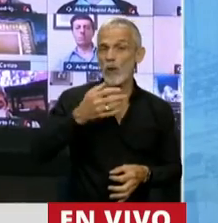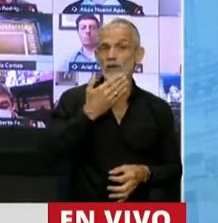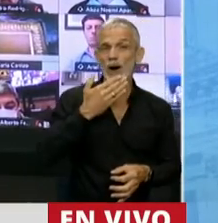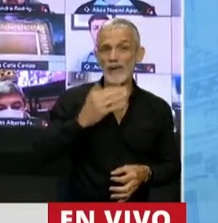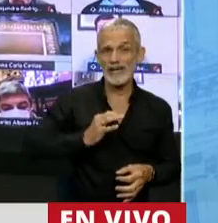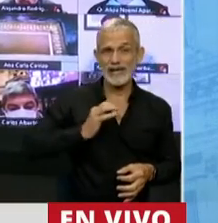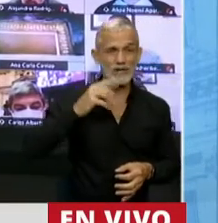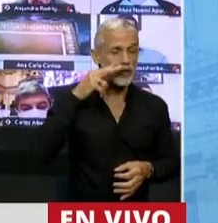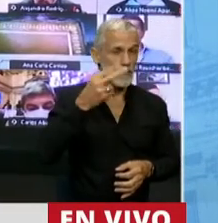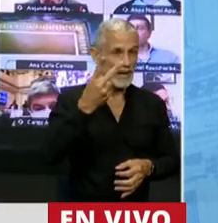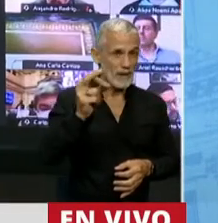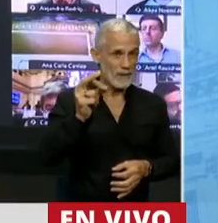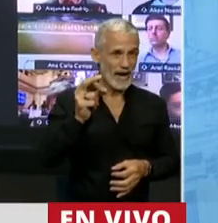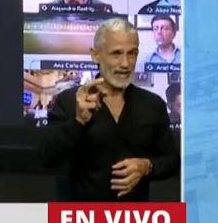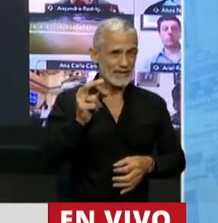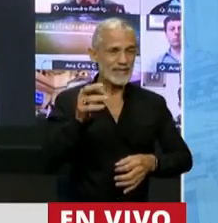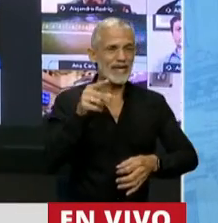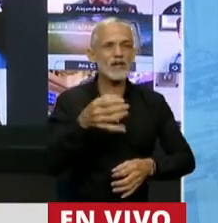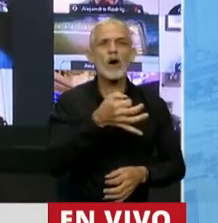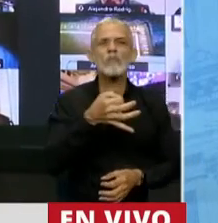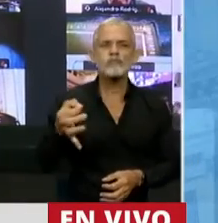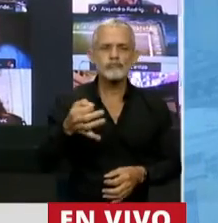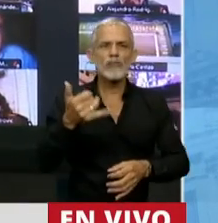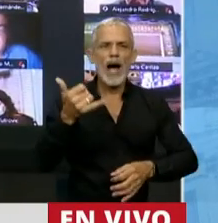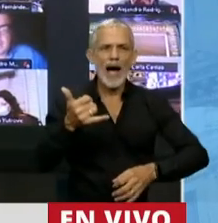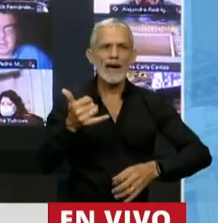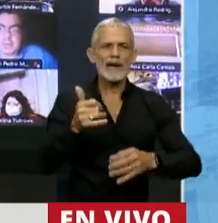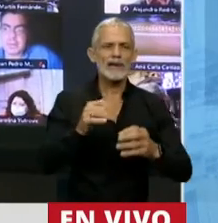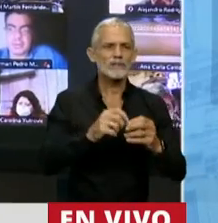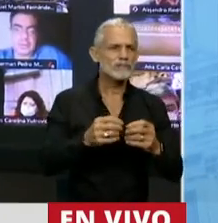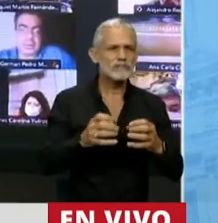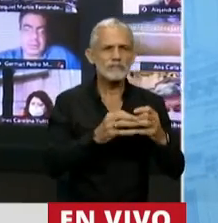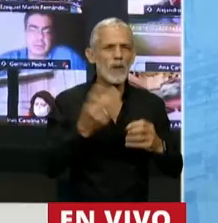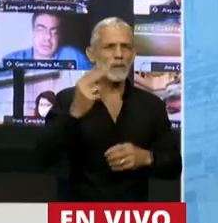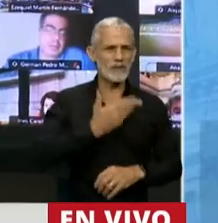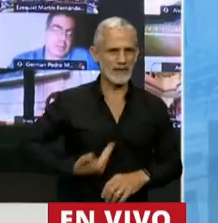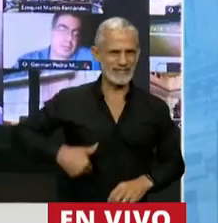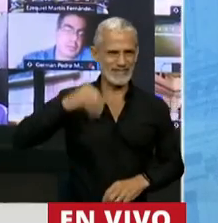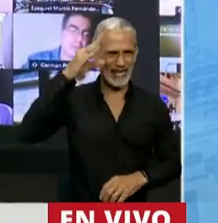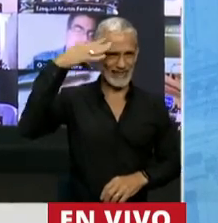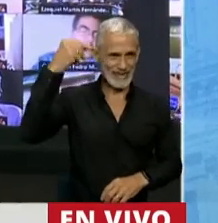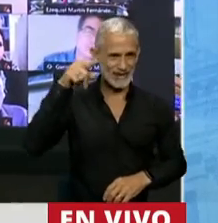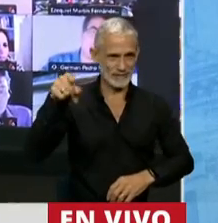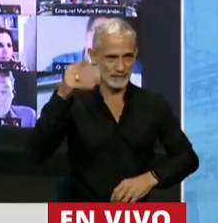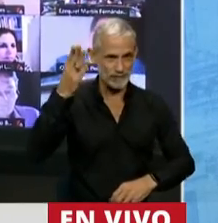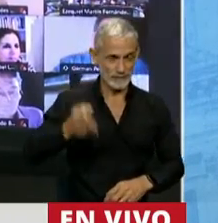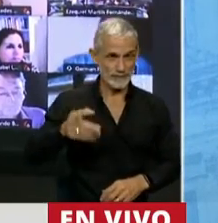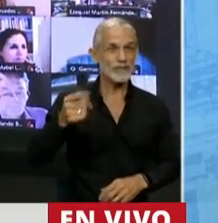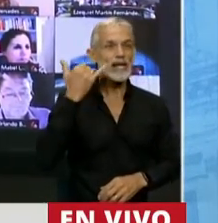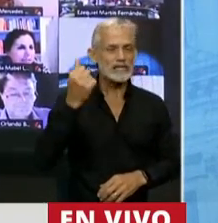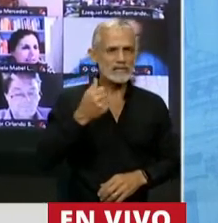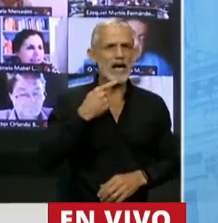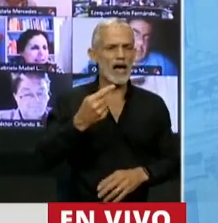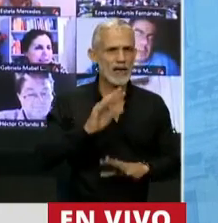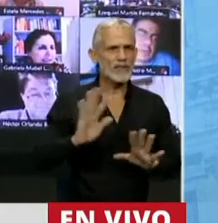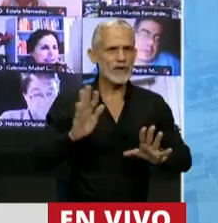de 2020, en la acción de certeza que fuera impulsada por la vicepresidenta Cristina Fernández de Kirchner, ya ha señalado